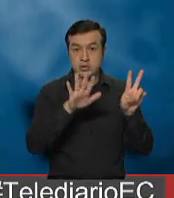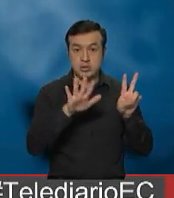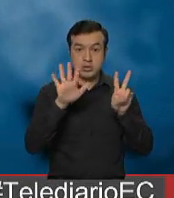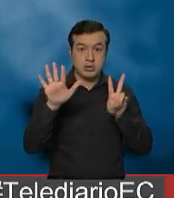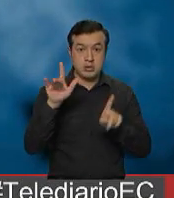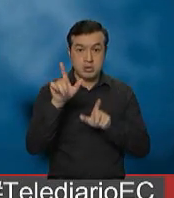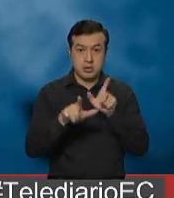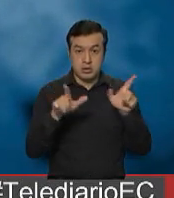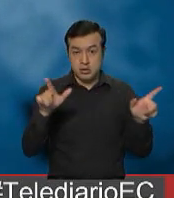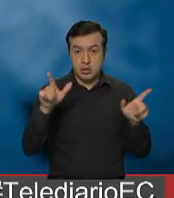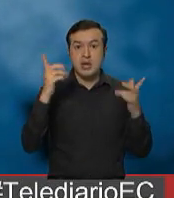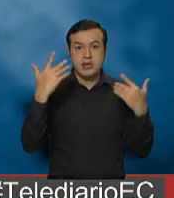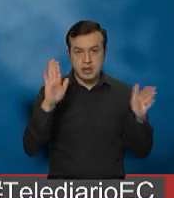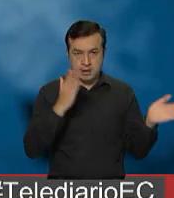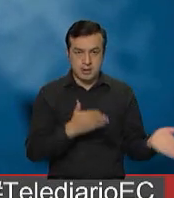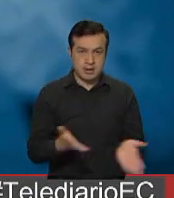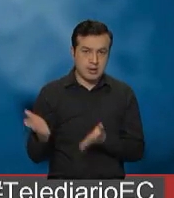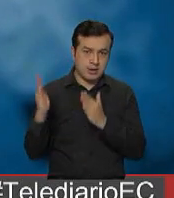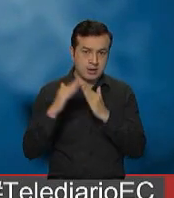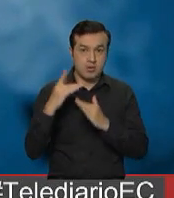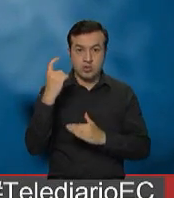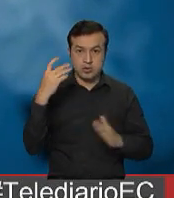4.977 casos con alta hospitalaria,